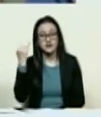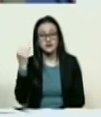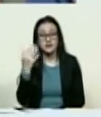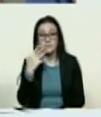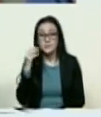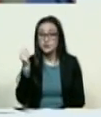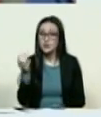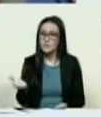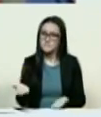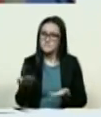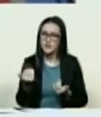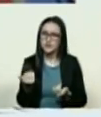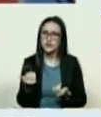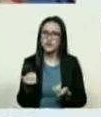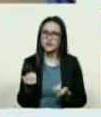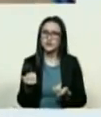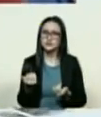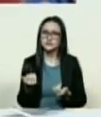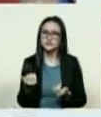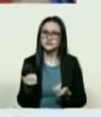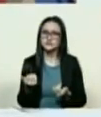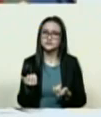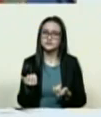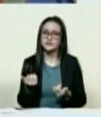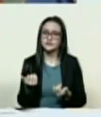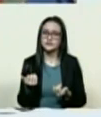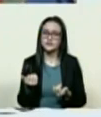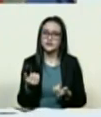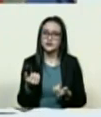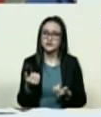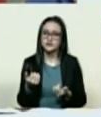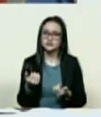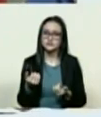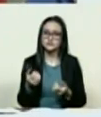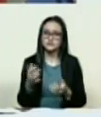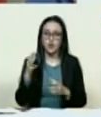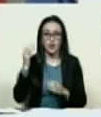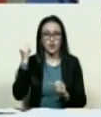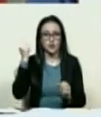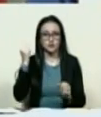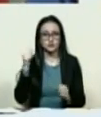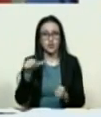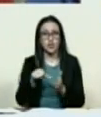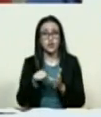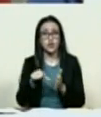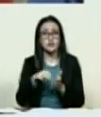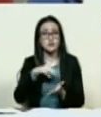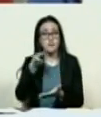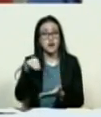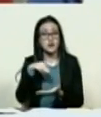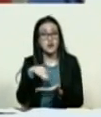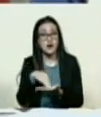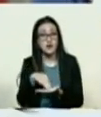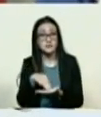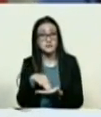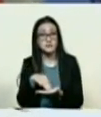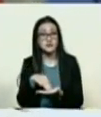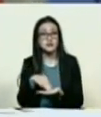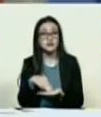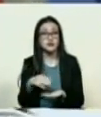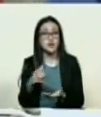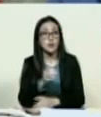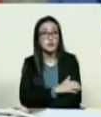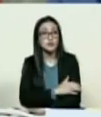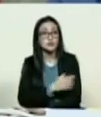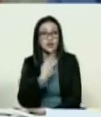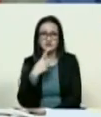solicitado, o mejor dicho, ha ordenado que se abra el consulado en Miami, y los